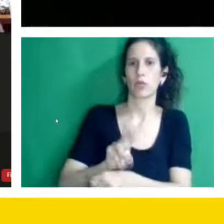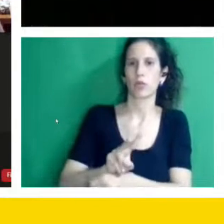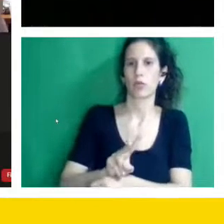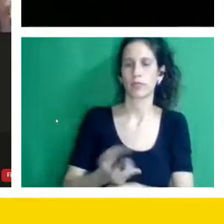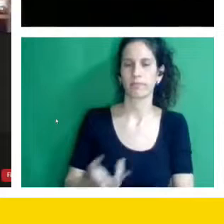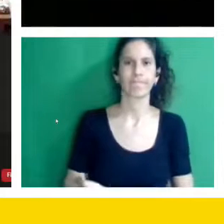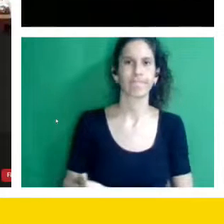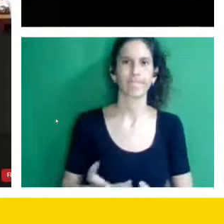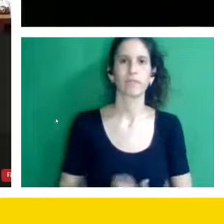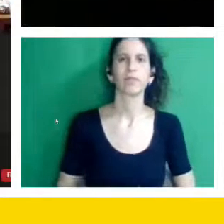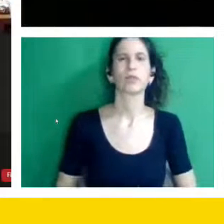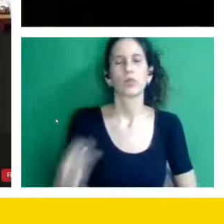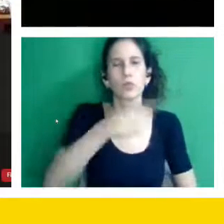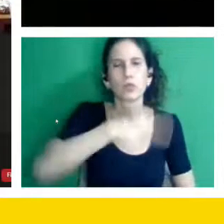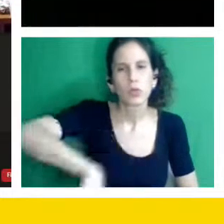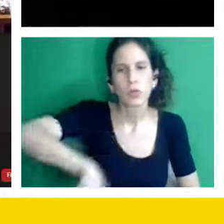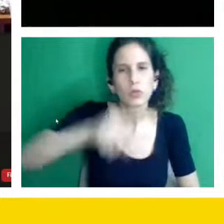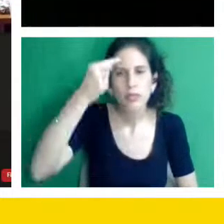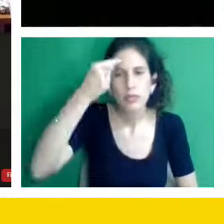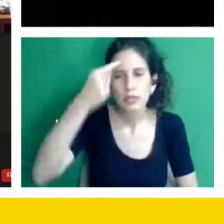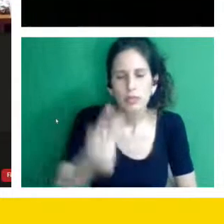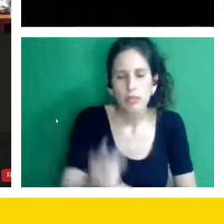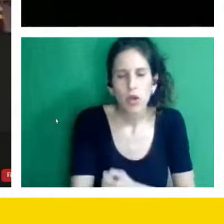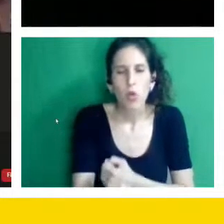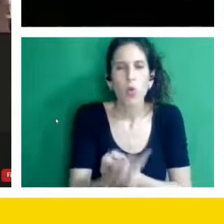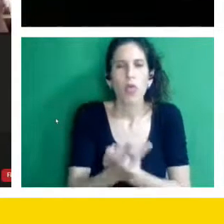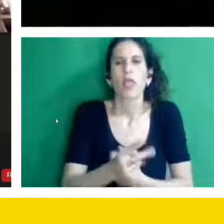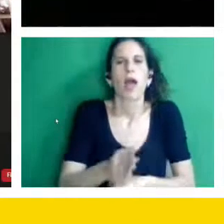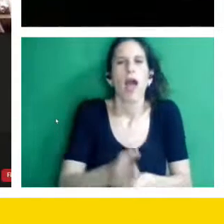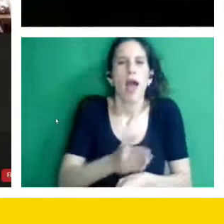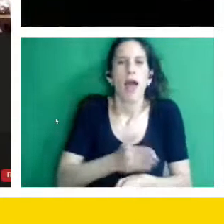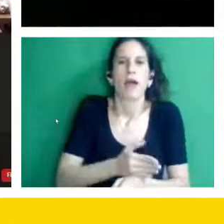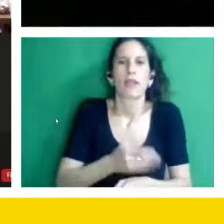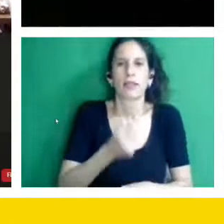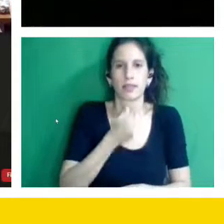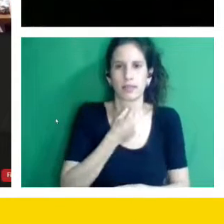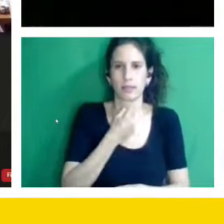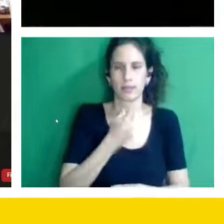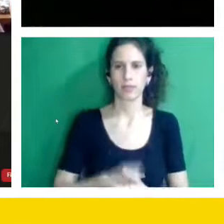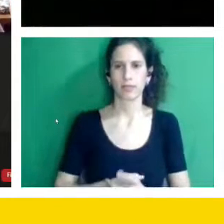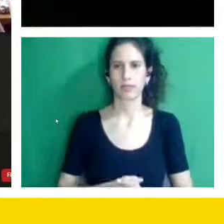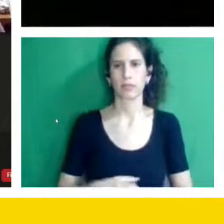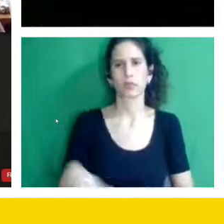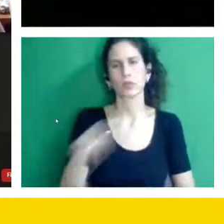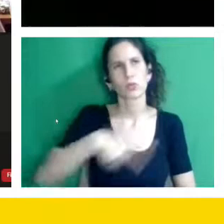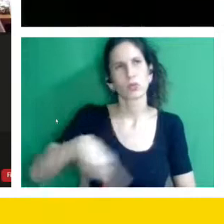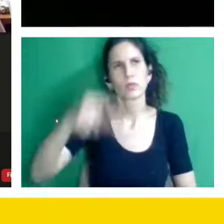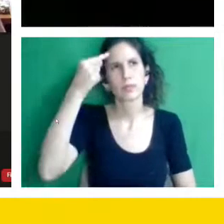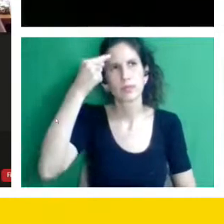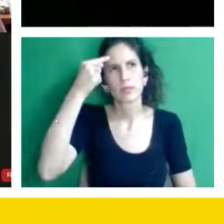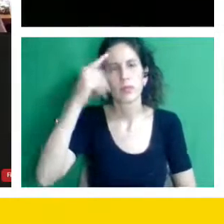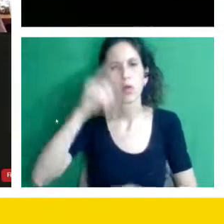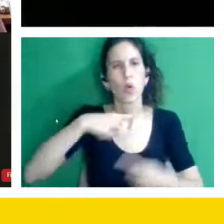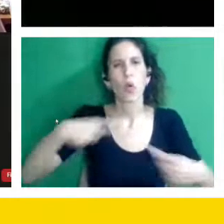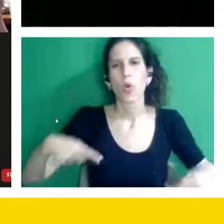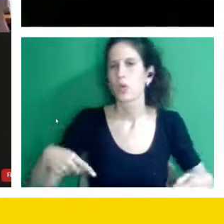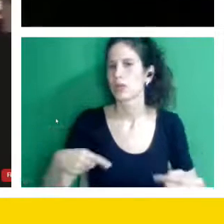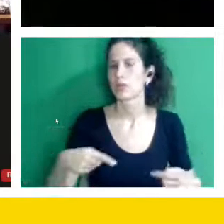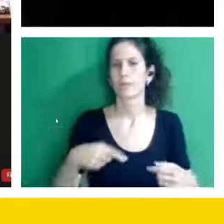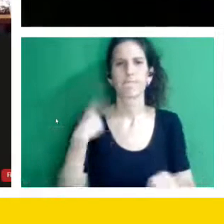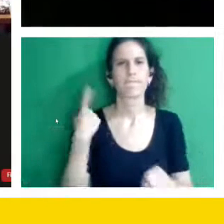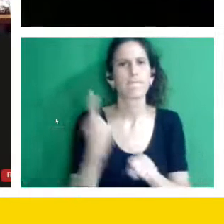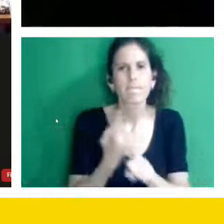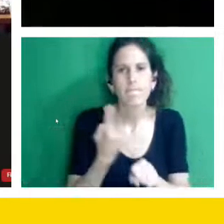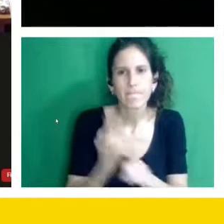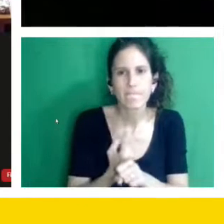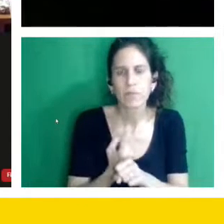través de mirarnos el ombligo y en el fondo considerar nuestras vulnerabilidades. Y luego tener un plan de acción frente a esas